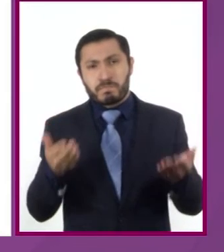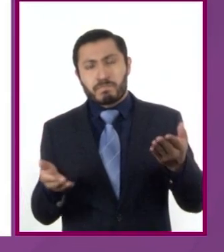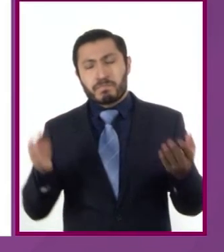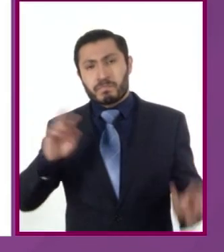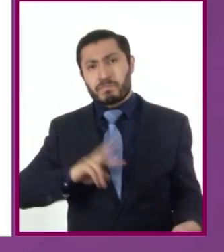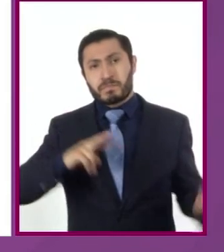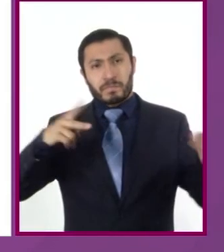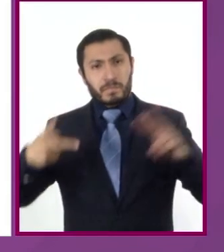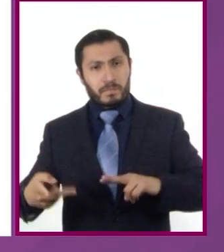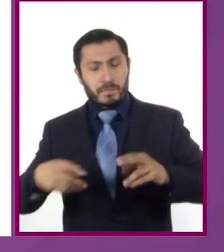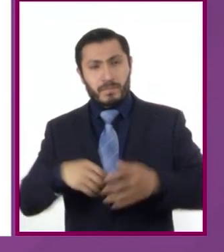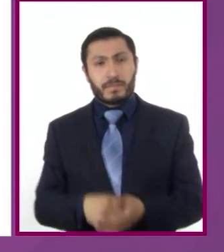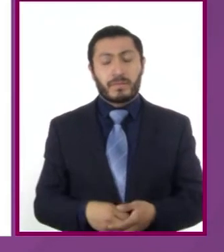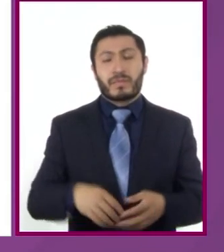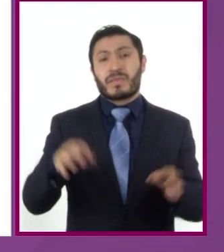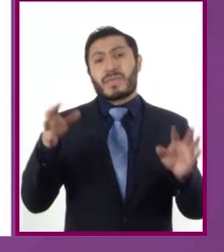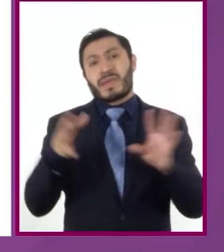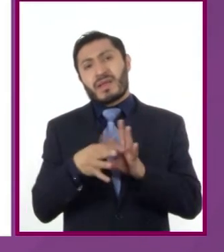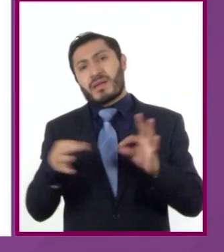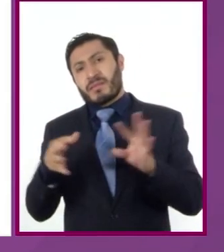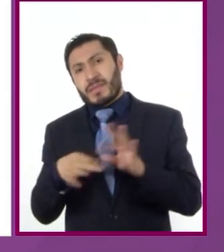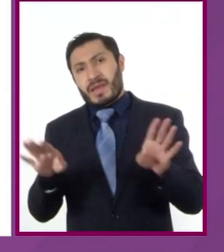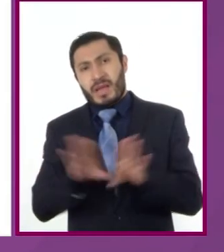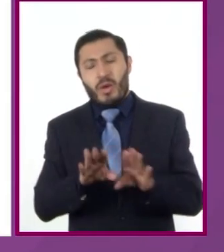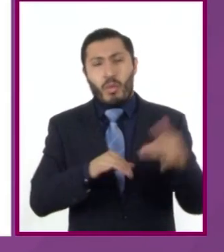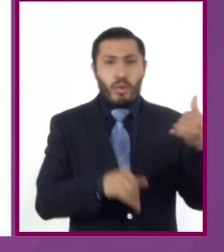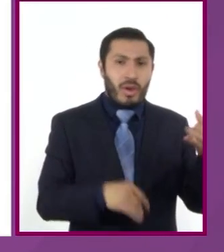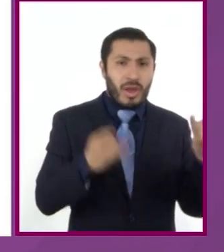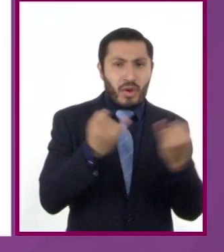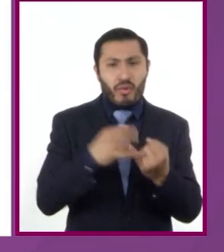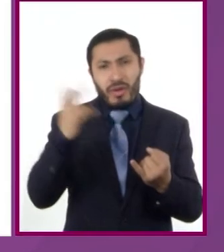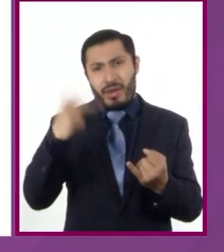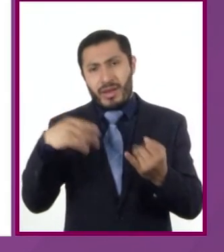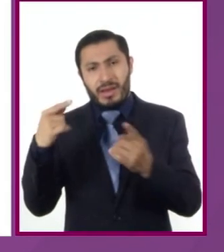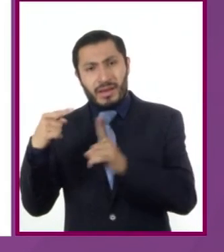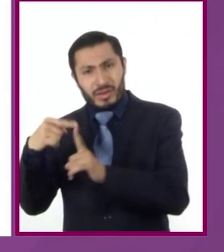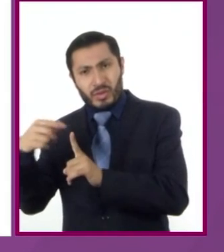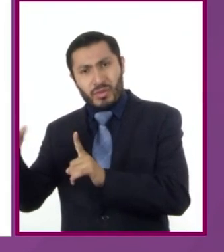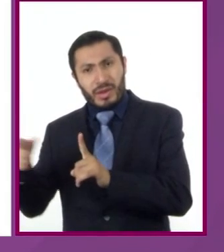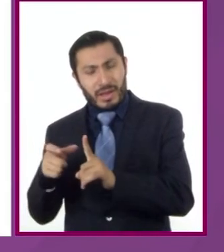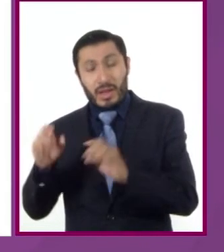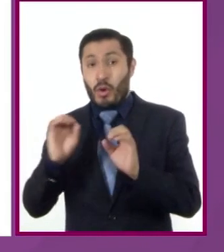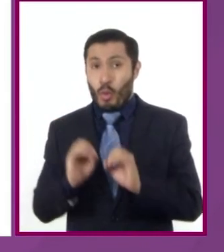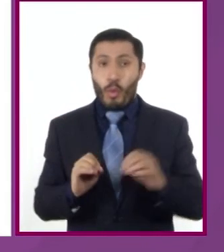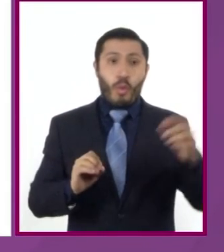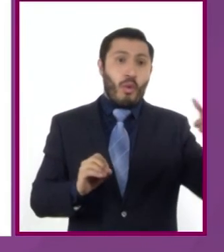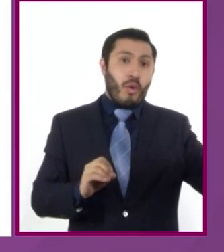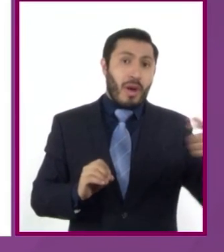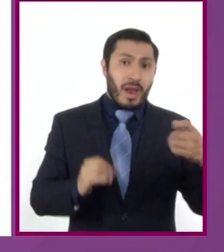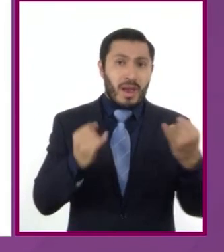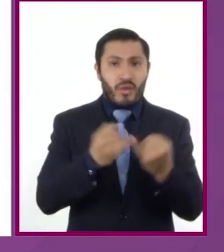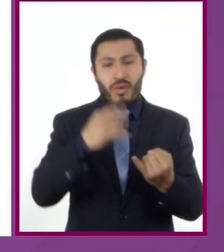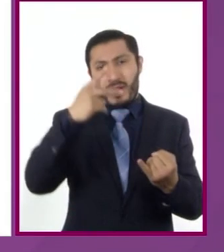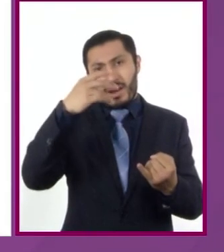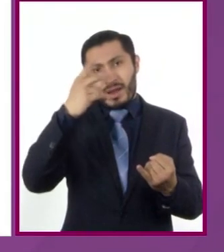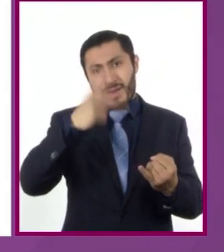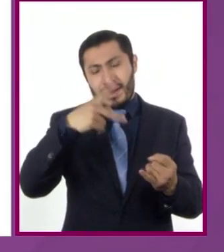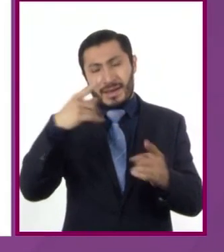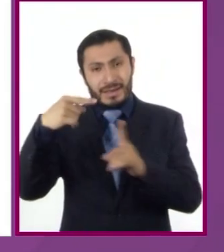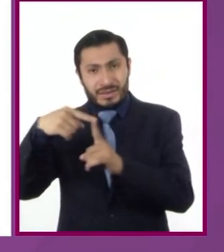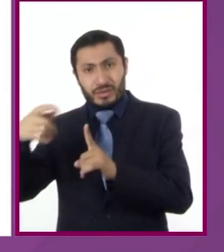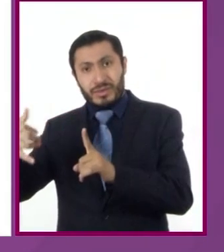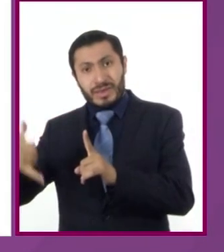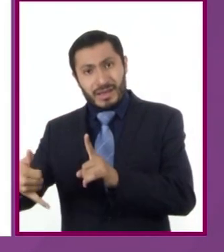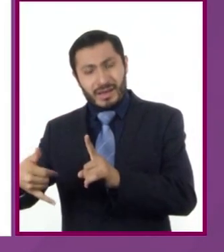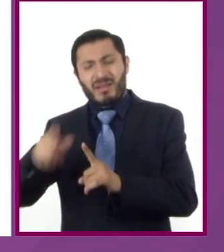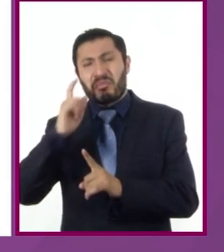inversa. Y se expresa como Y igual a K entre X o X igual a K entre Y.